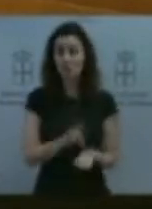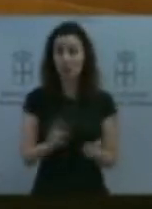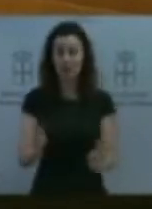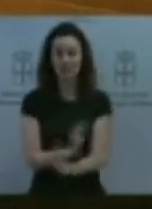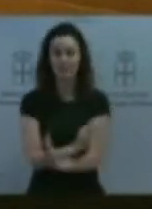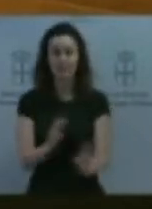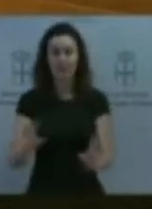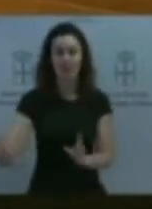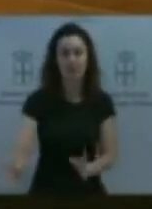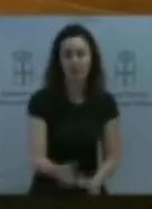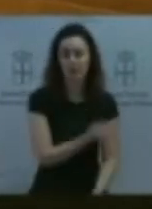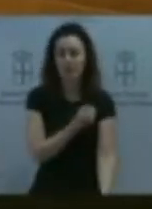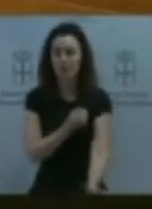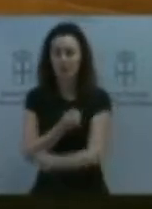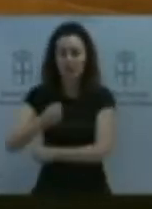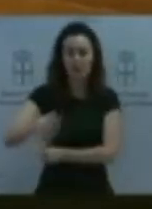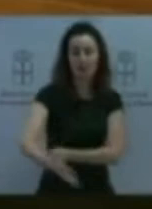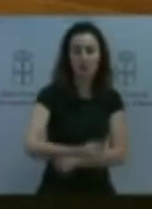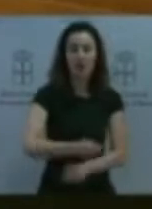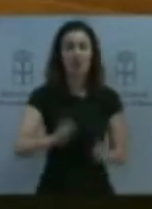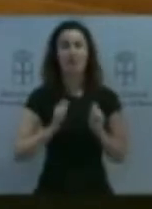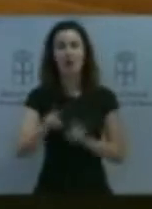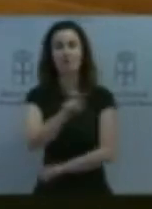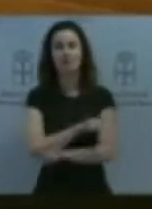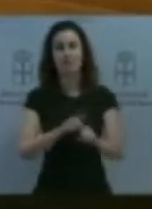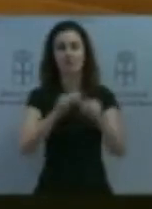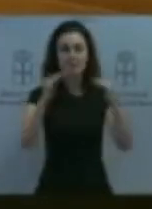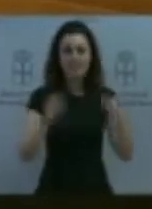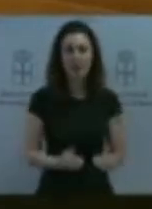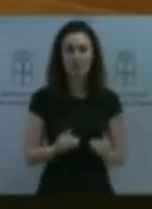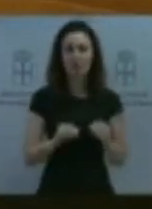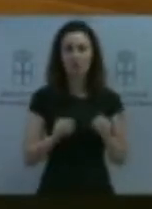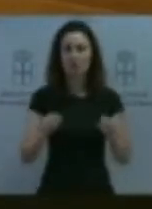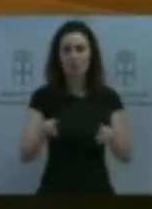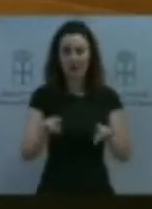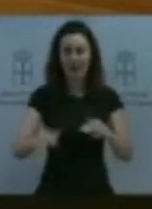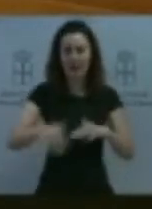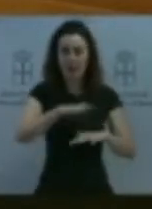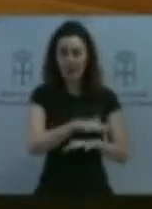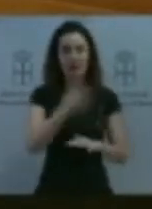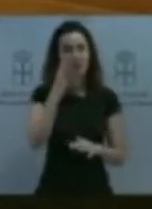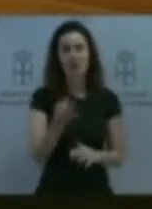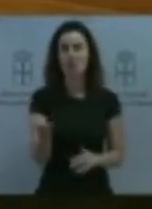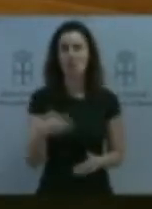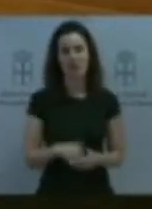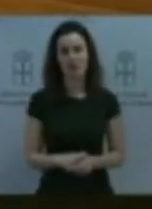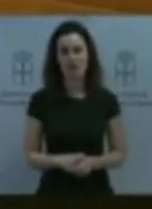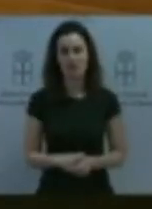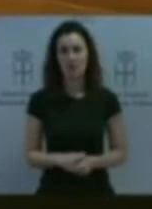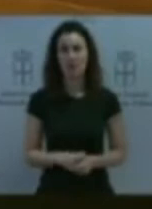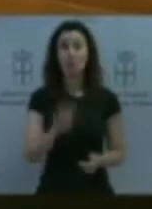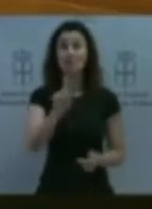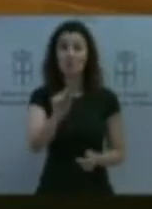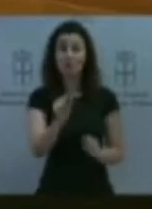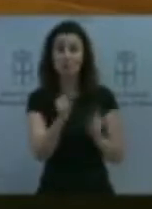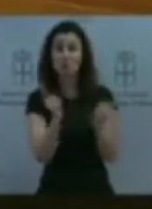un detrimento para nuestras costas, tendríamos la misma cantidad de ocle y eso no está sucediendo. La verdad es que hay 4 minutos, habrá que revisar este tiempo porque no nos da